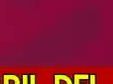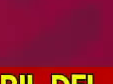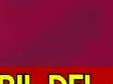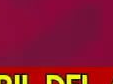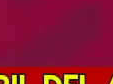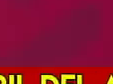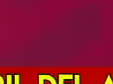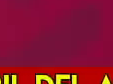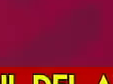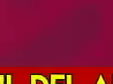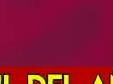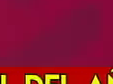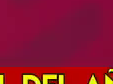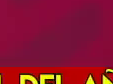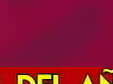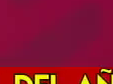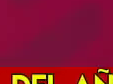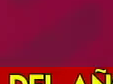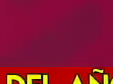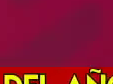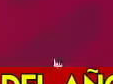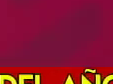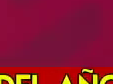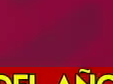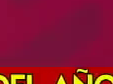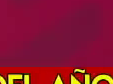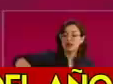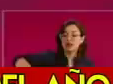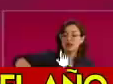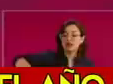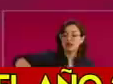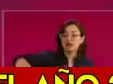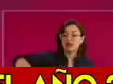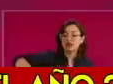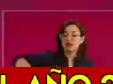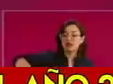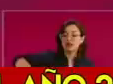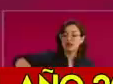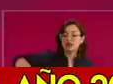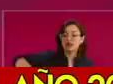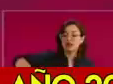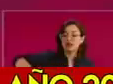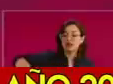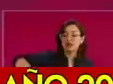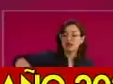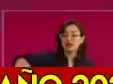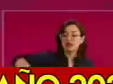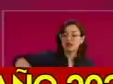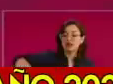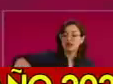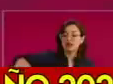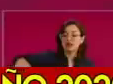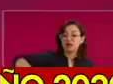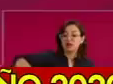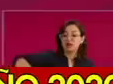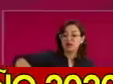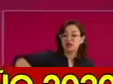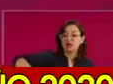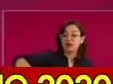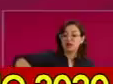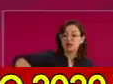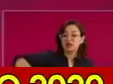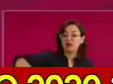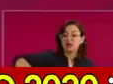aumenta aumenta o sea no puede ser posible docenas de trabajadores médicos han sido atacados inclusive olvídense